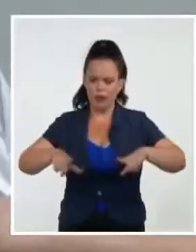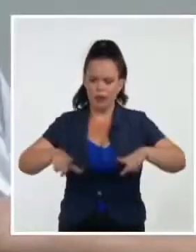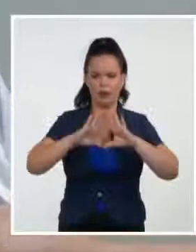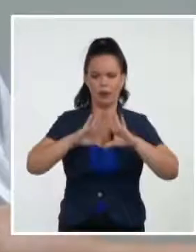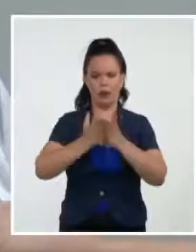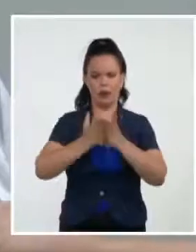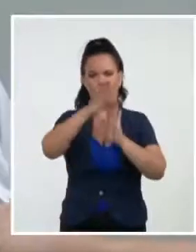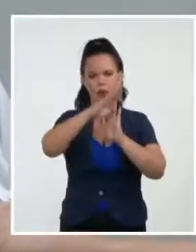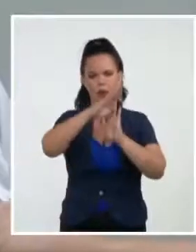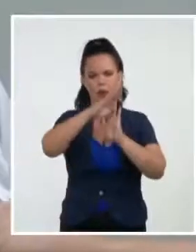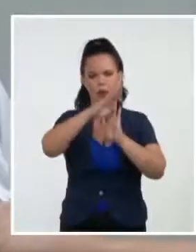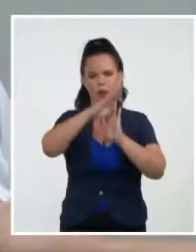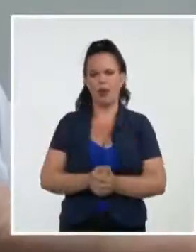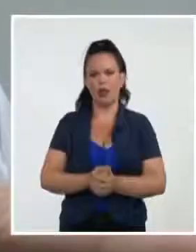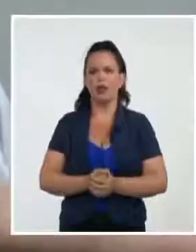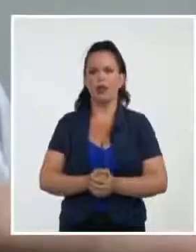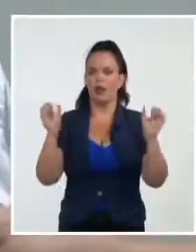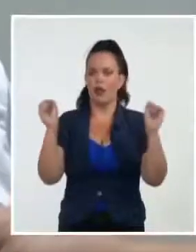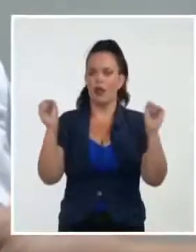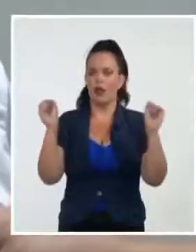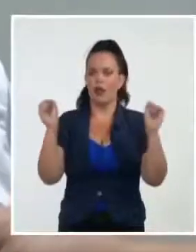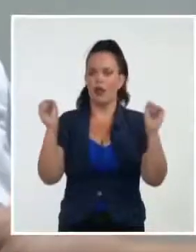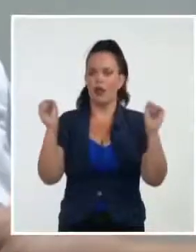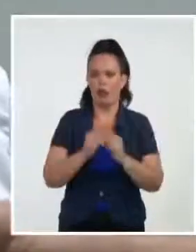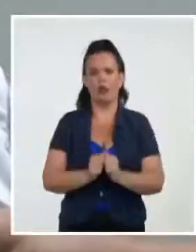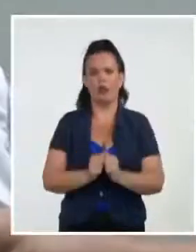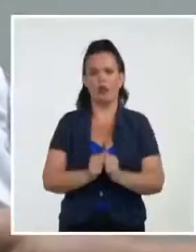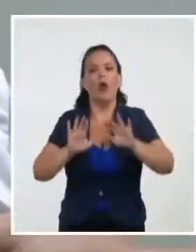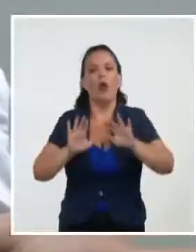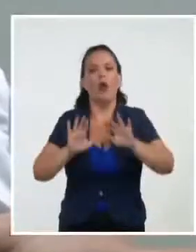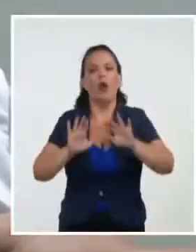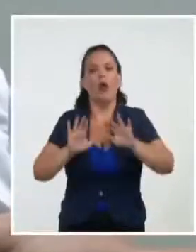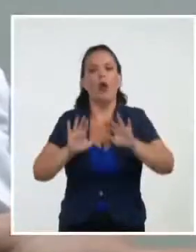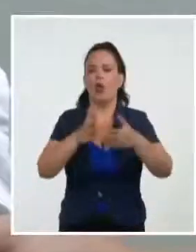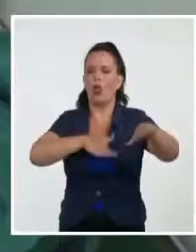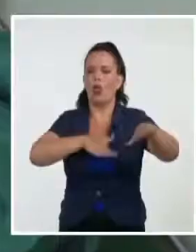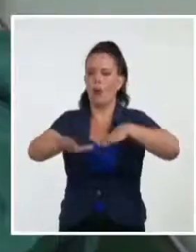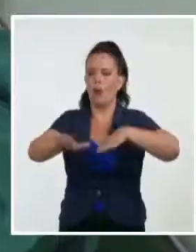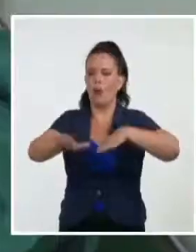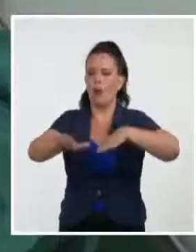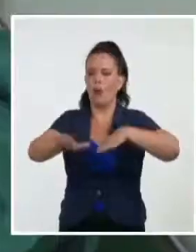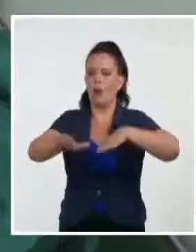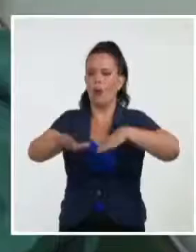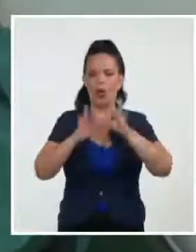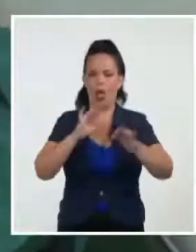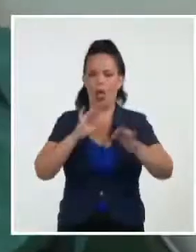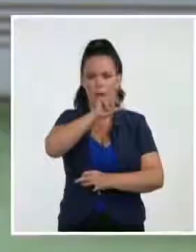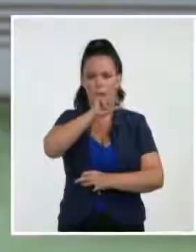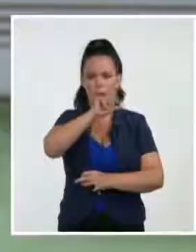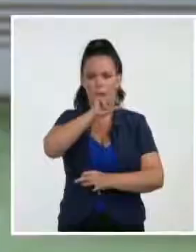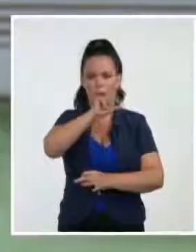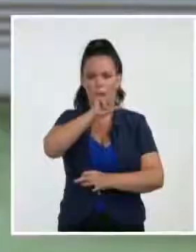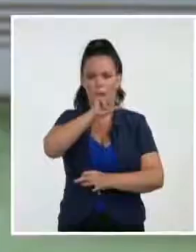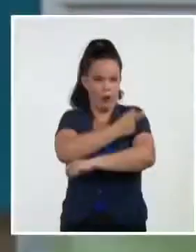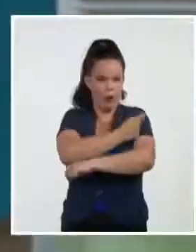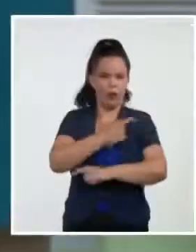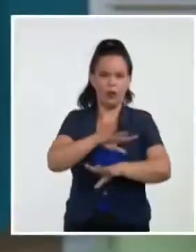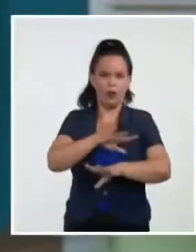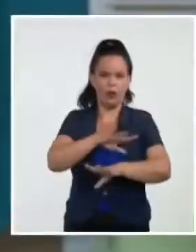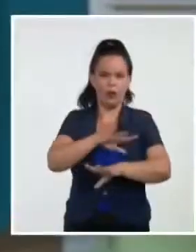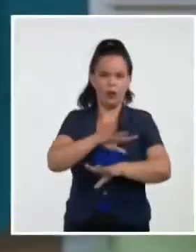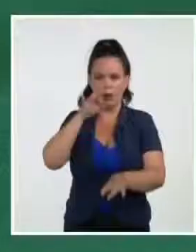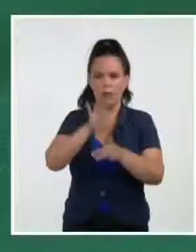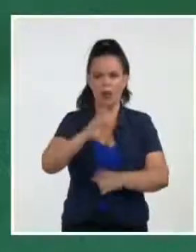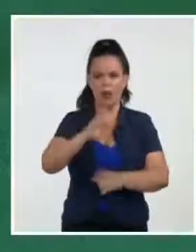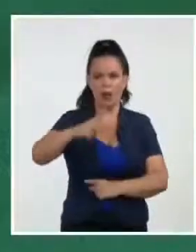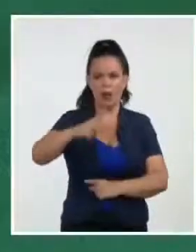carro refrigerado, con las condiciones de temperatura ambiente adecuadas a este tipo de productos. Inicia la segunda fase de Abdala en pacientes